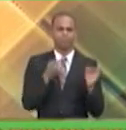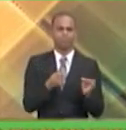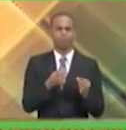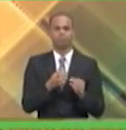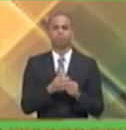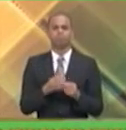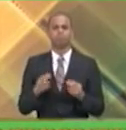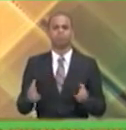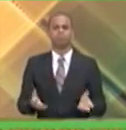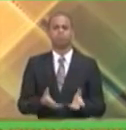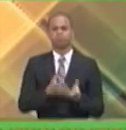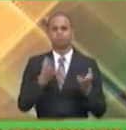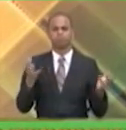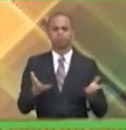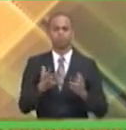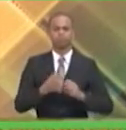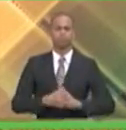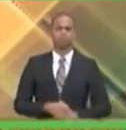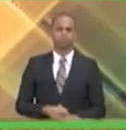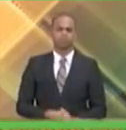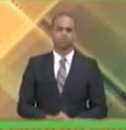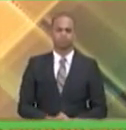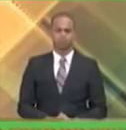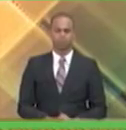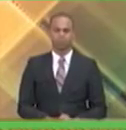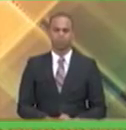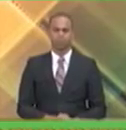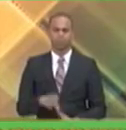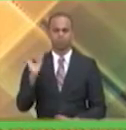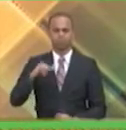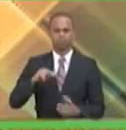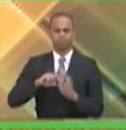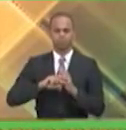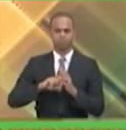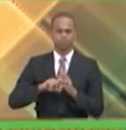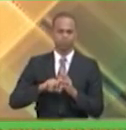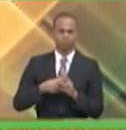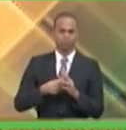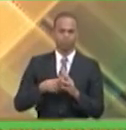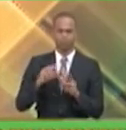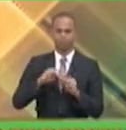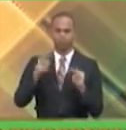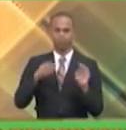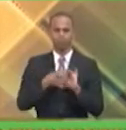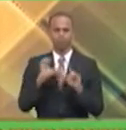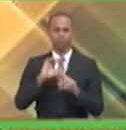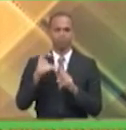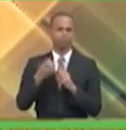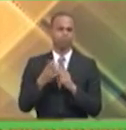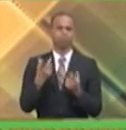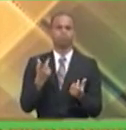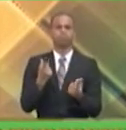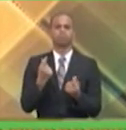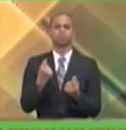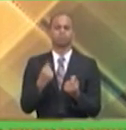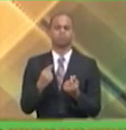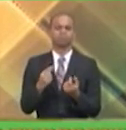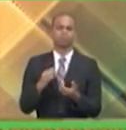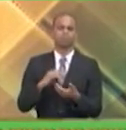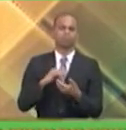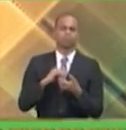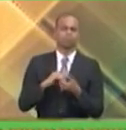de que participen en esa iniciativa del Ministerio de Cultura? ¿Qué papel jugó el CONADIS,